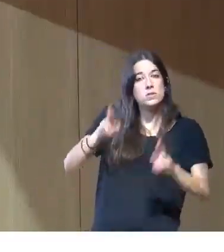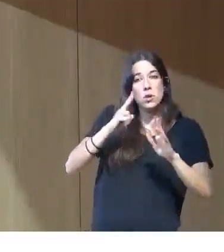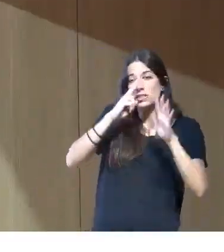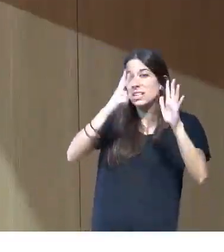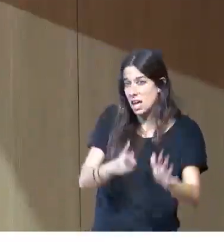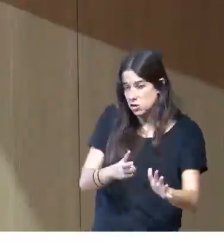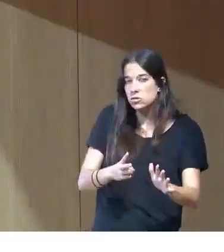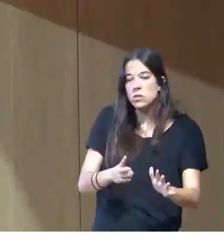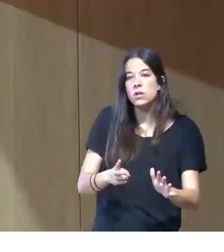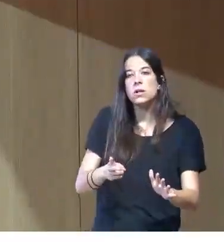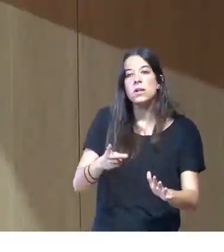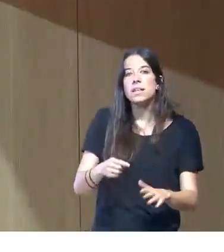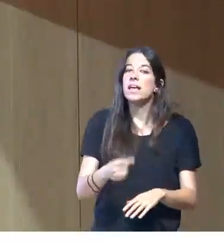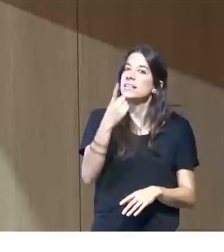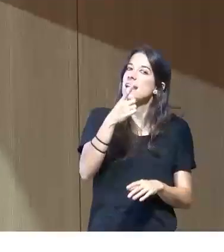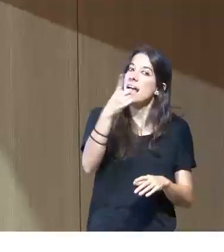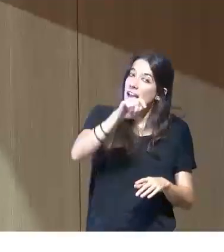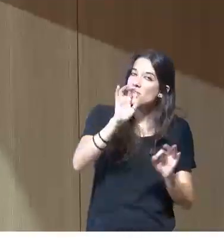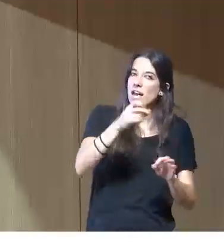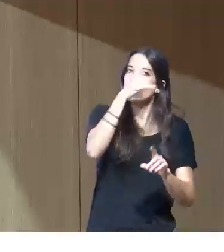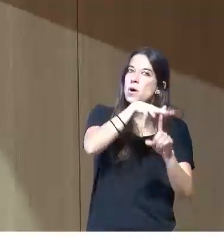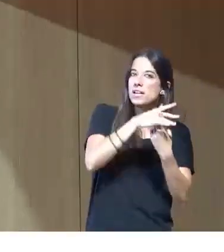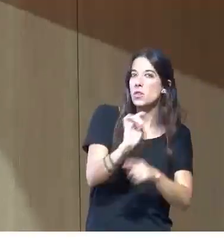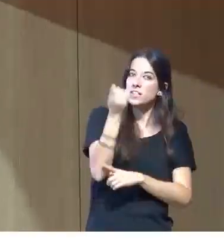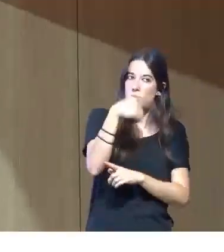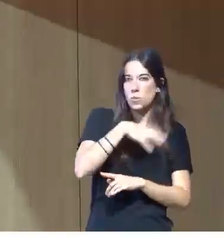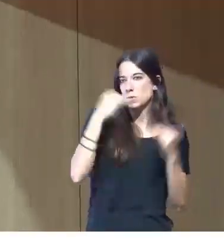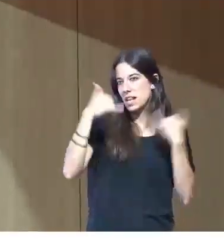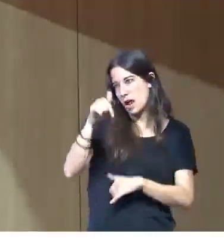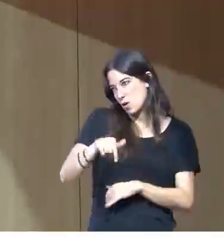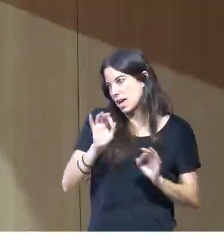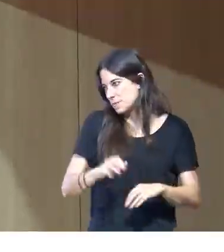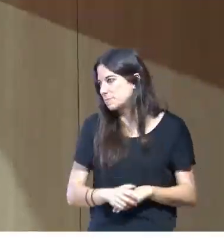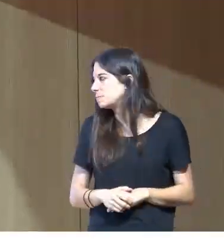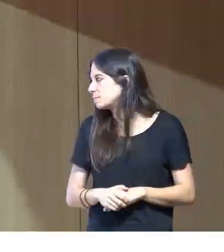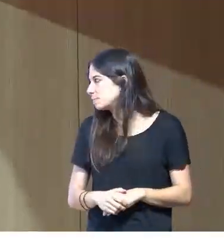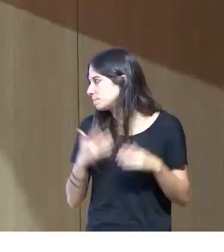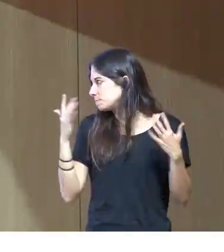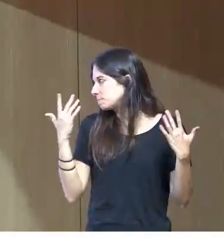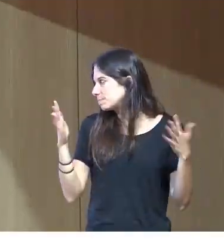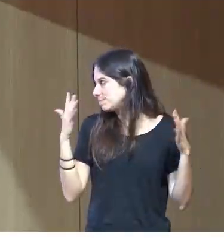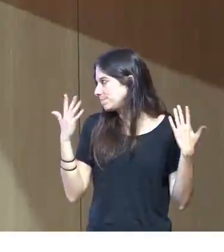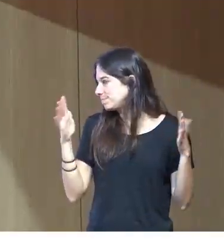sean uno de los casos de éxito que podamos estar compartiendo aquí Muchas gracias